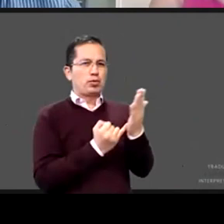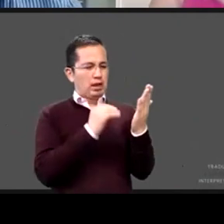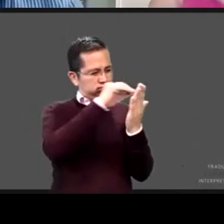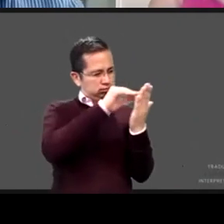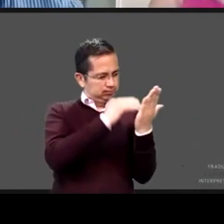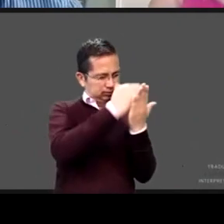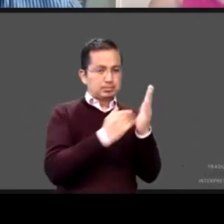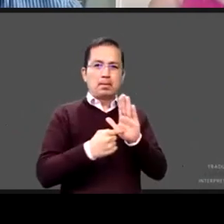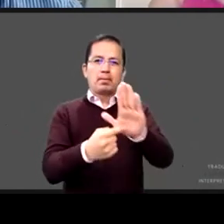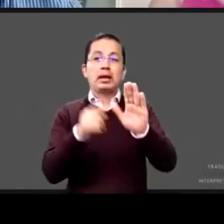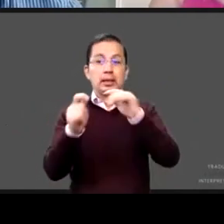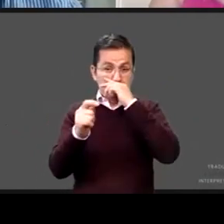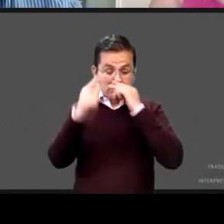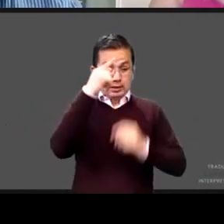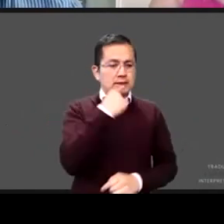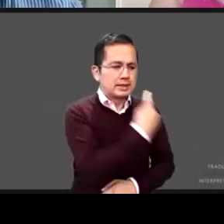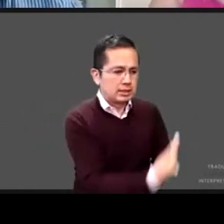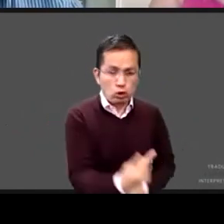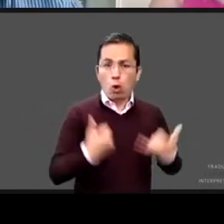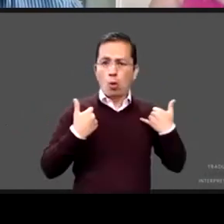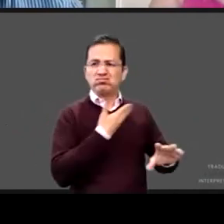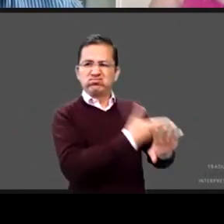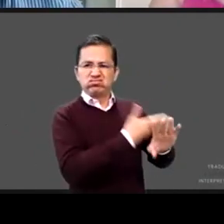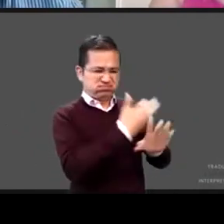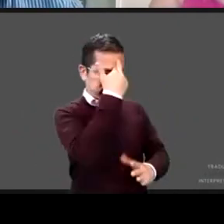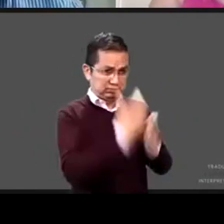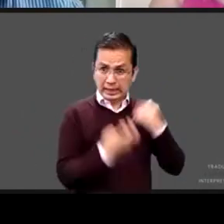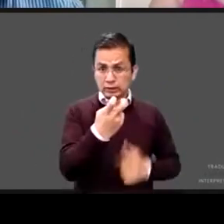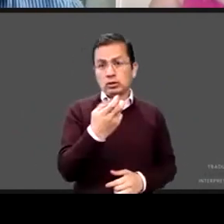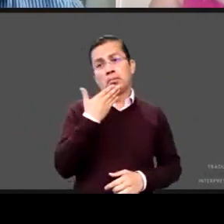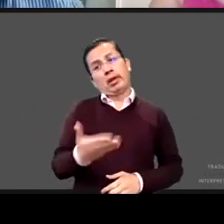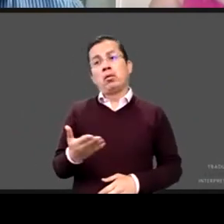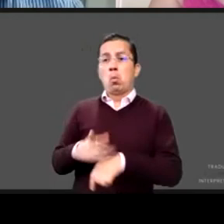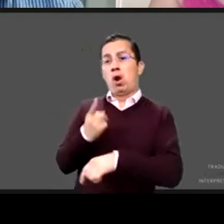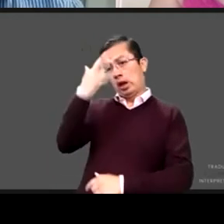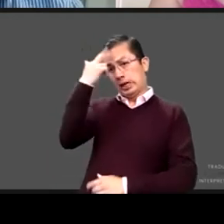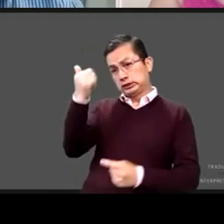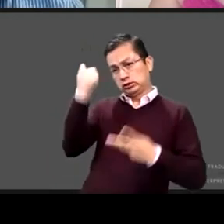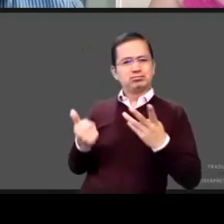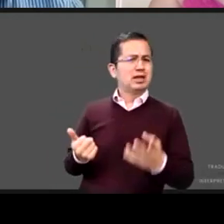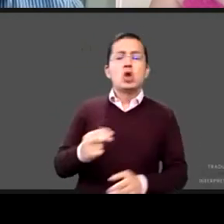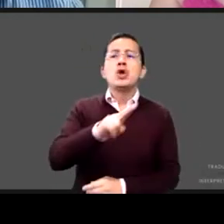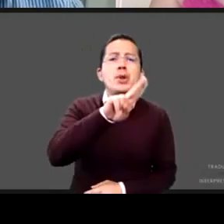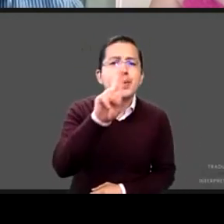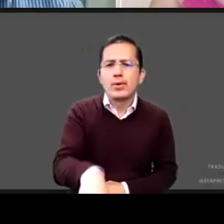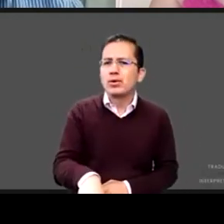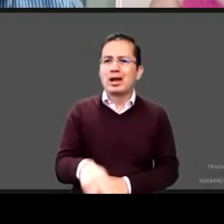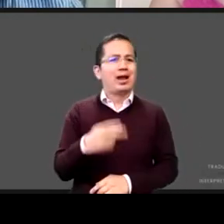adolescentes nunca es justificable, nunca. Pero además siempre es prevenible. Y cuando creemos que es prevenible, eso nos da una